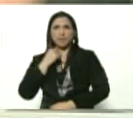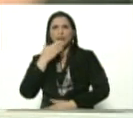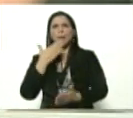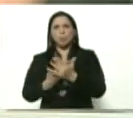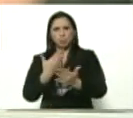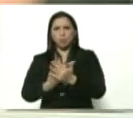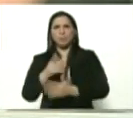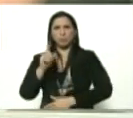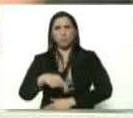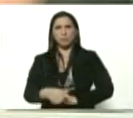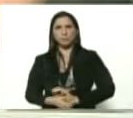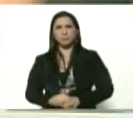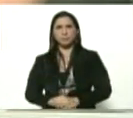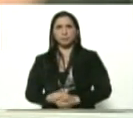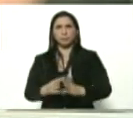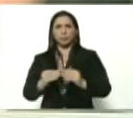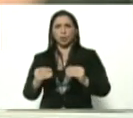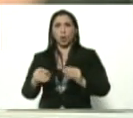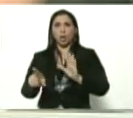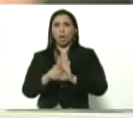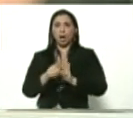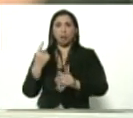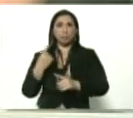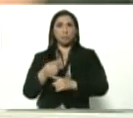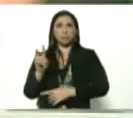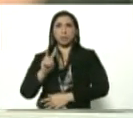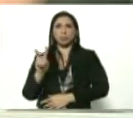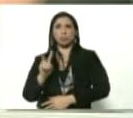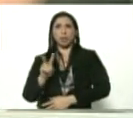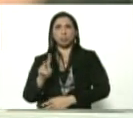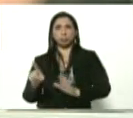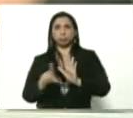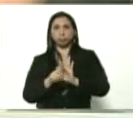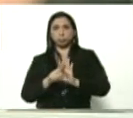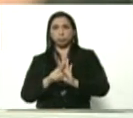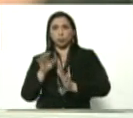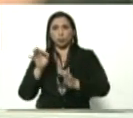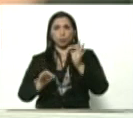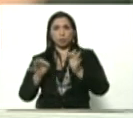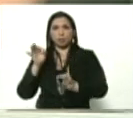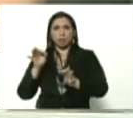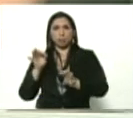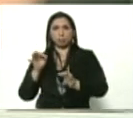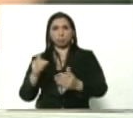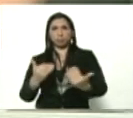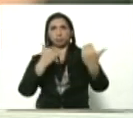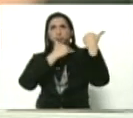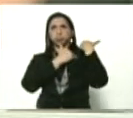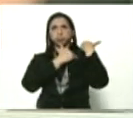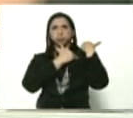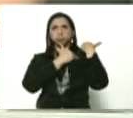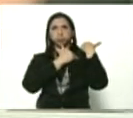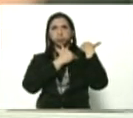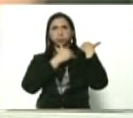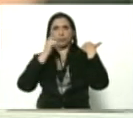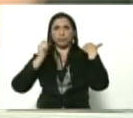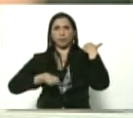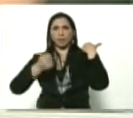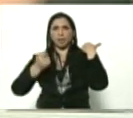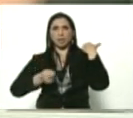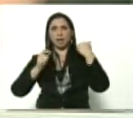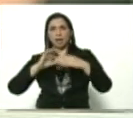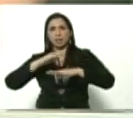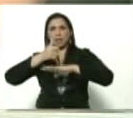propongamos. Toda la parte legal en Venezuela, toda la parte jurídica, la lleva la Fiscalía General